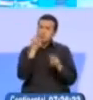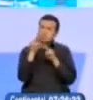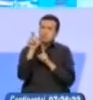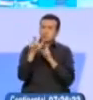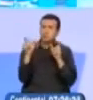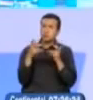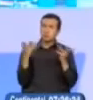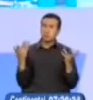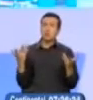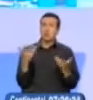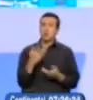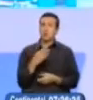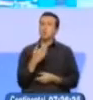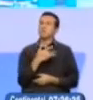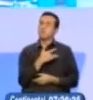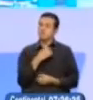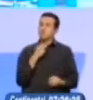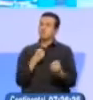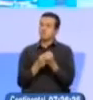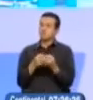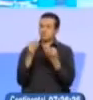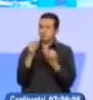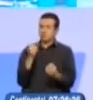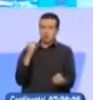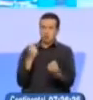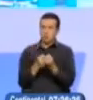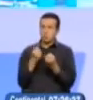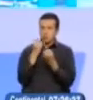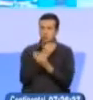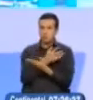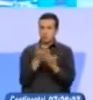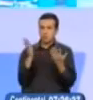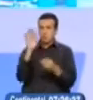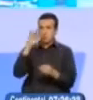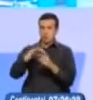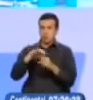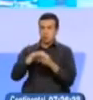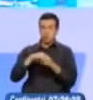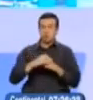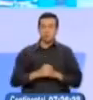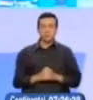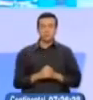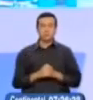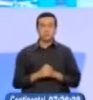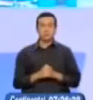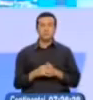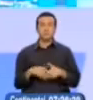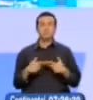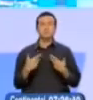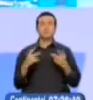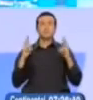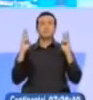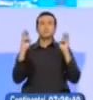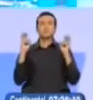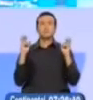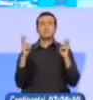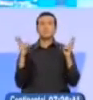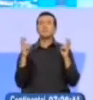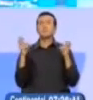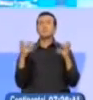en el momento de que expresan un apoyo y que ese apoyo se expresa en la votación. No solamente es un tema de